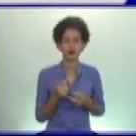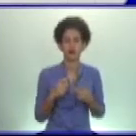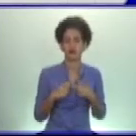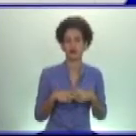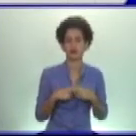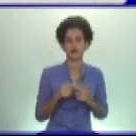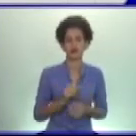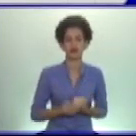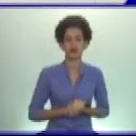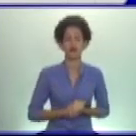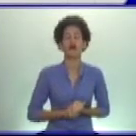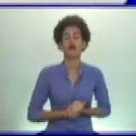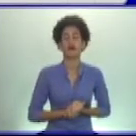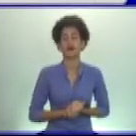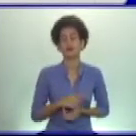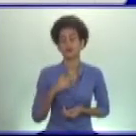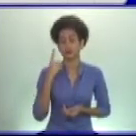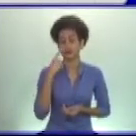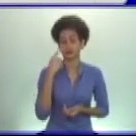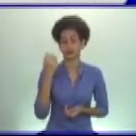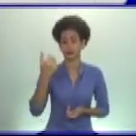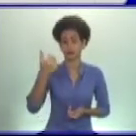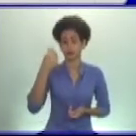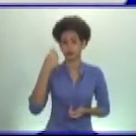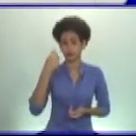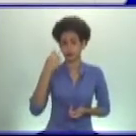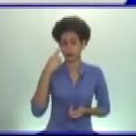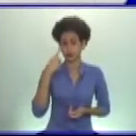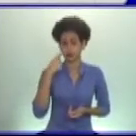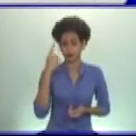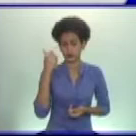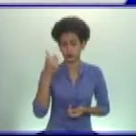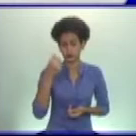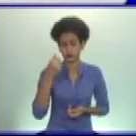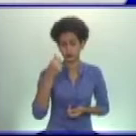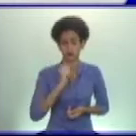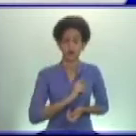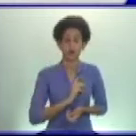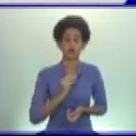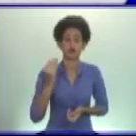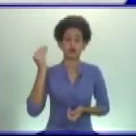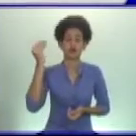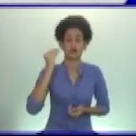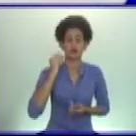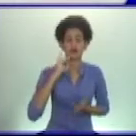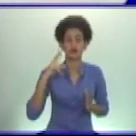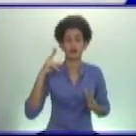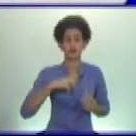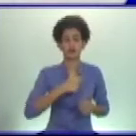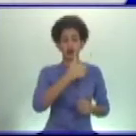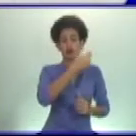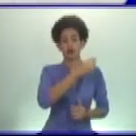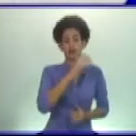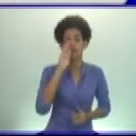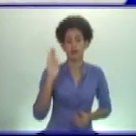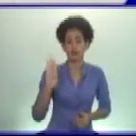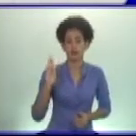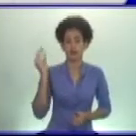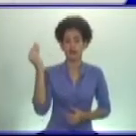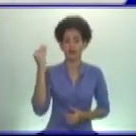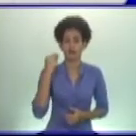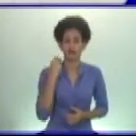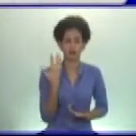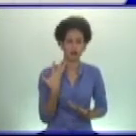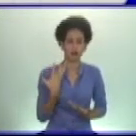el inciso A, nosotros tenemos que determinar el valor de los parámetros. Recuerden que para yo ver cuál es